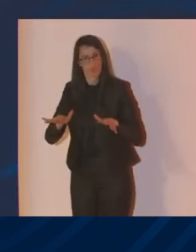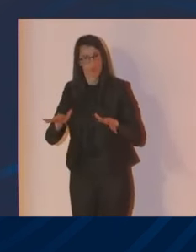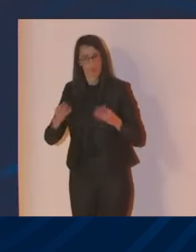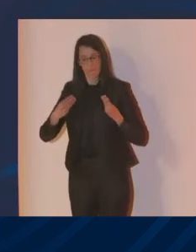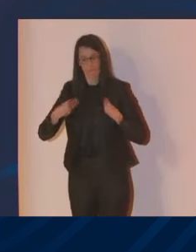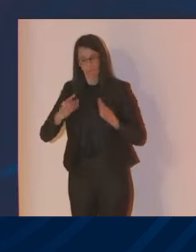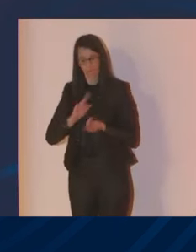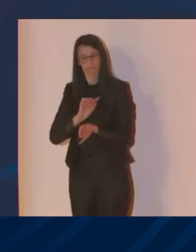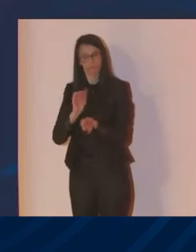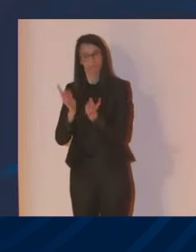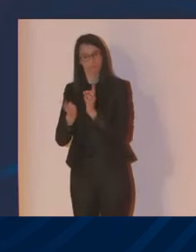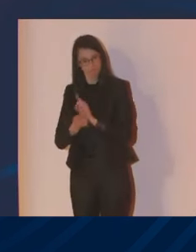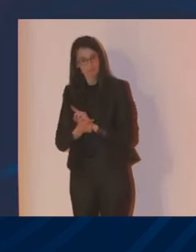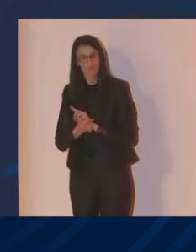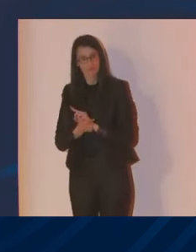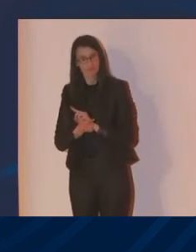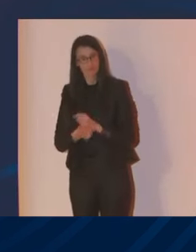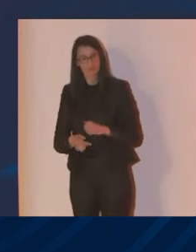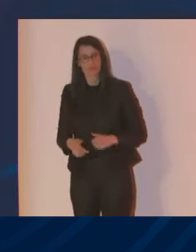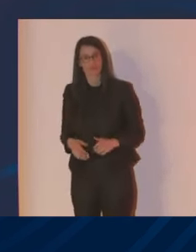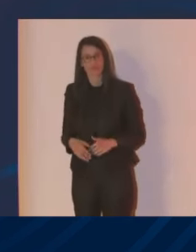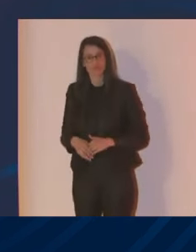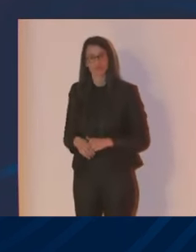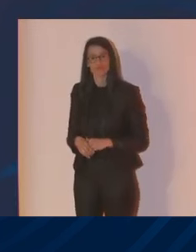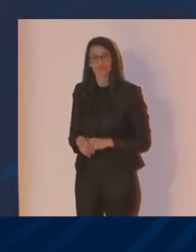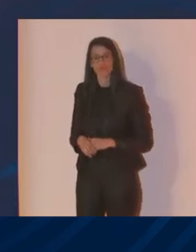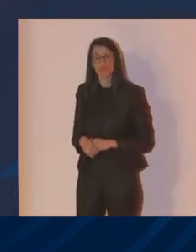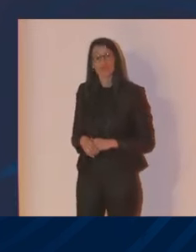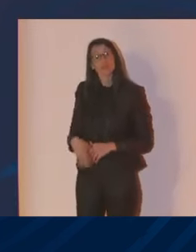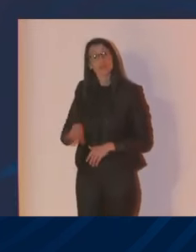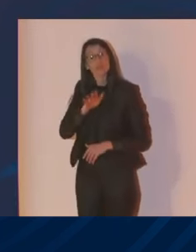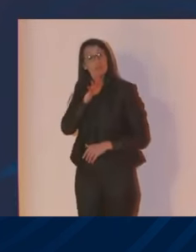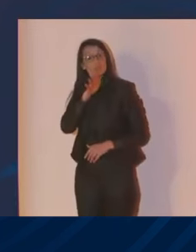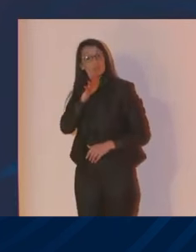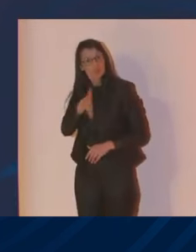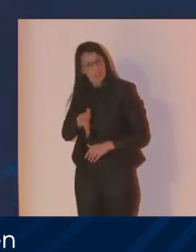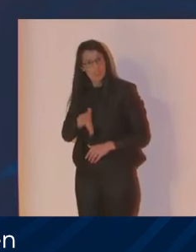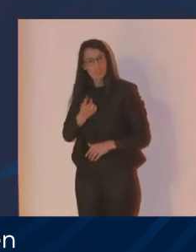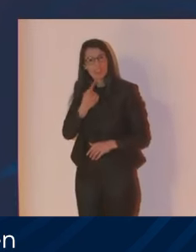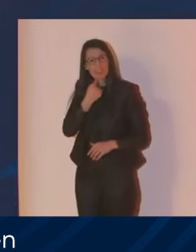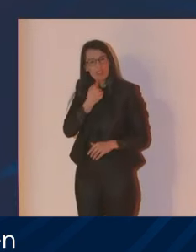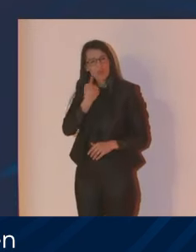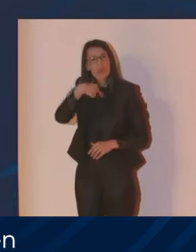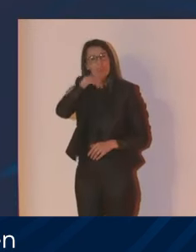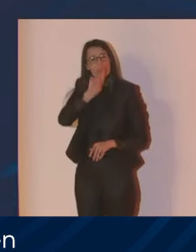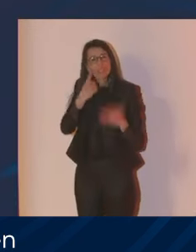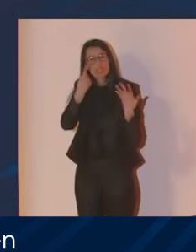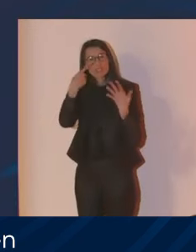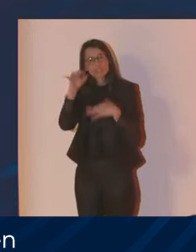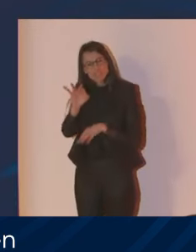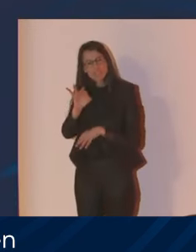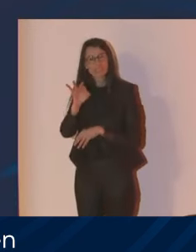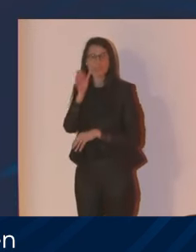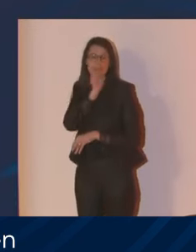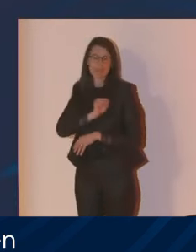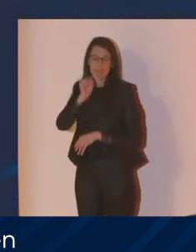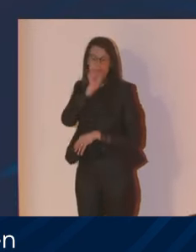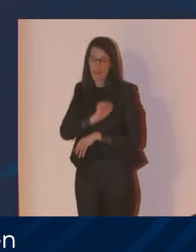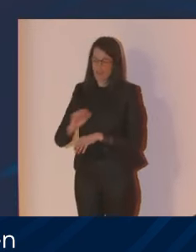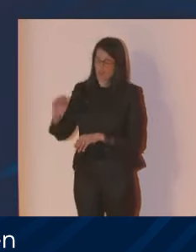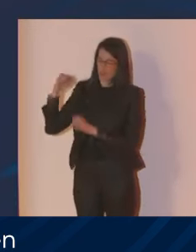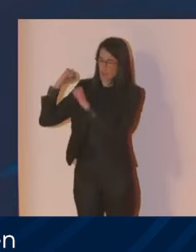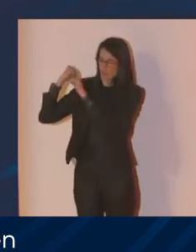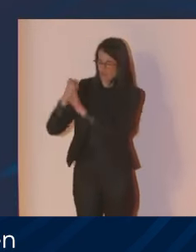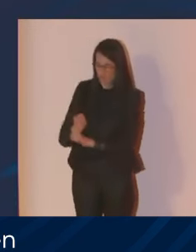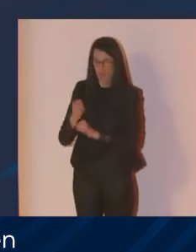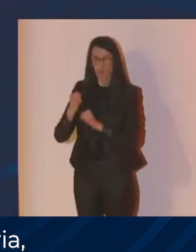transforma vidas. Así, cuando decimos 160 años de humanidad, estamos diciendo